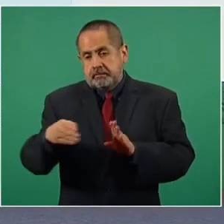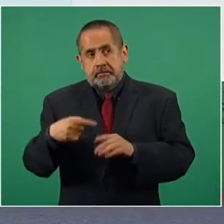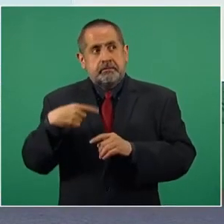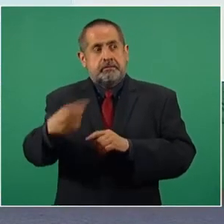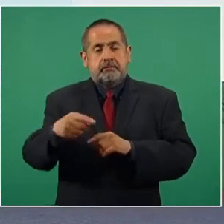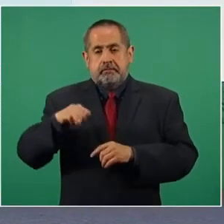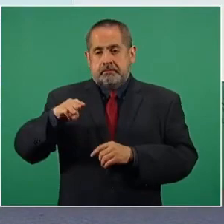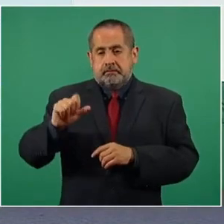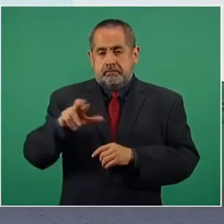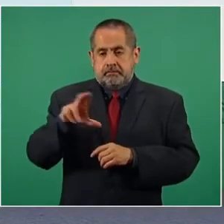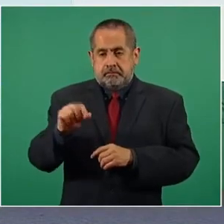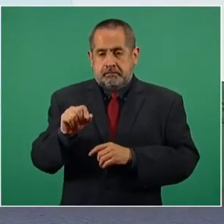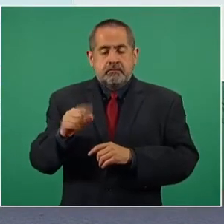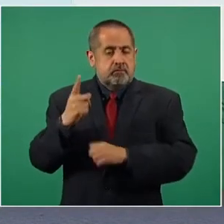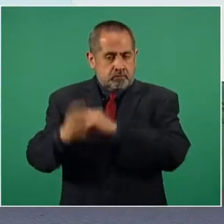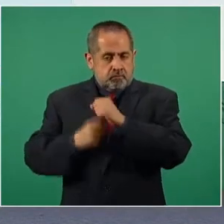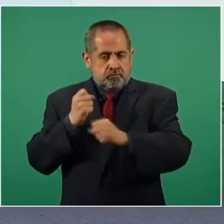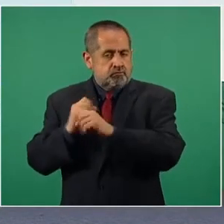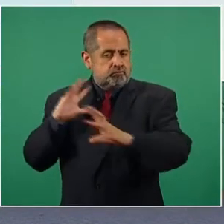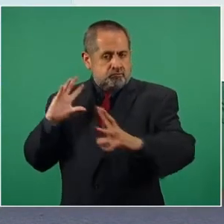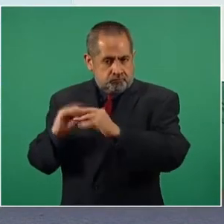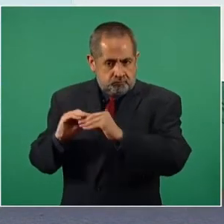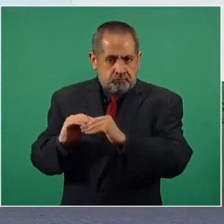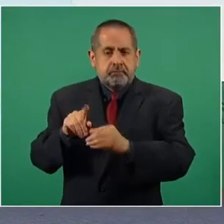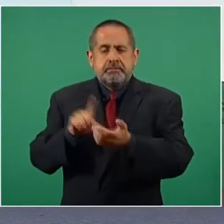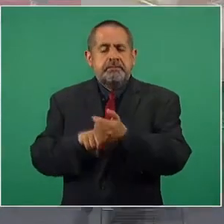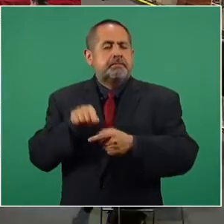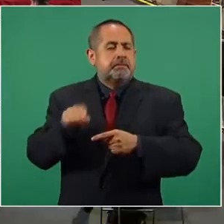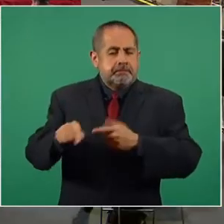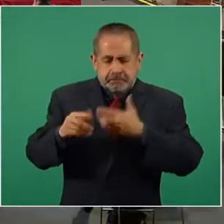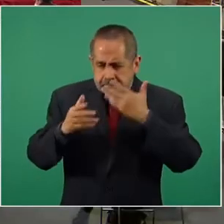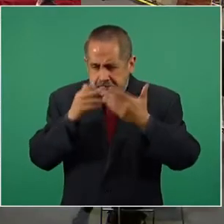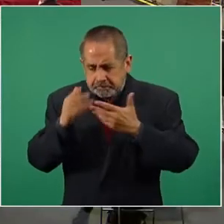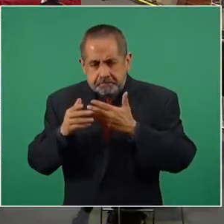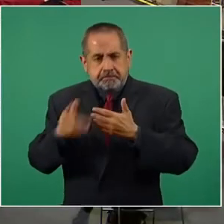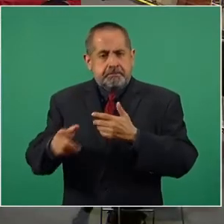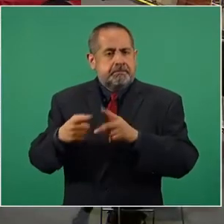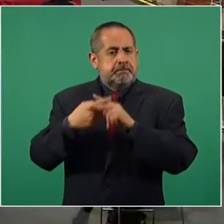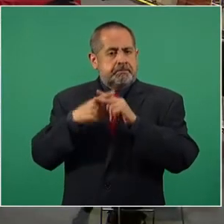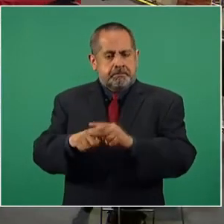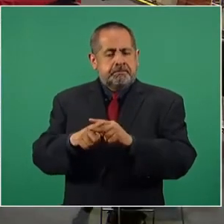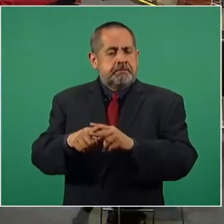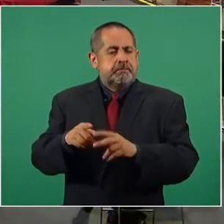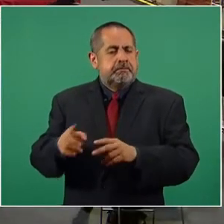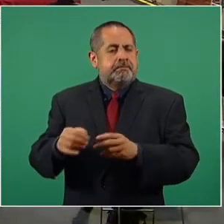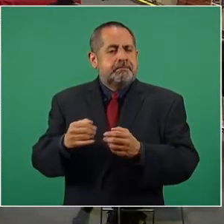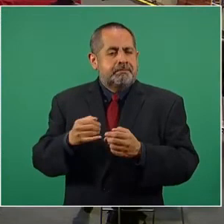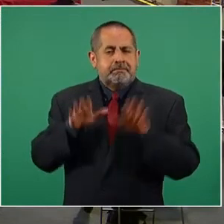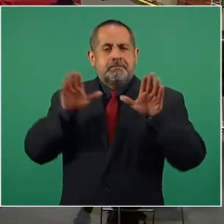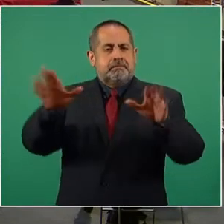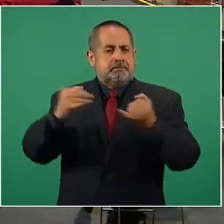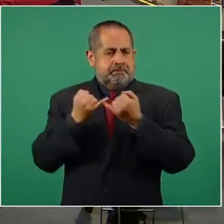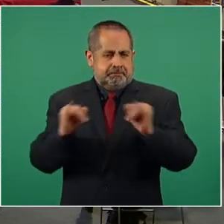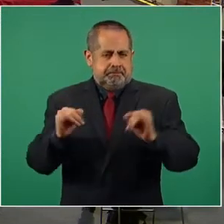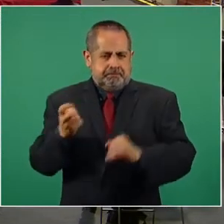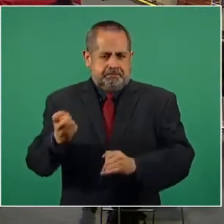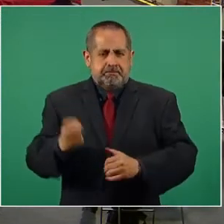de marzo del próximo año, en que se tiene prevista la inauguración de este aeropuerto.